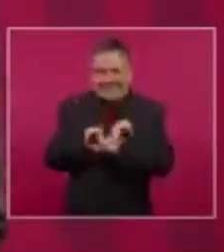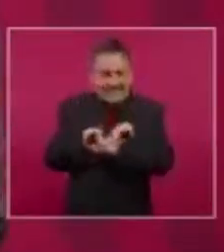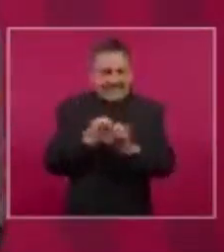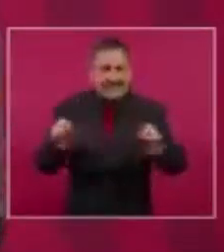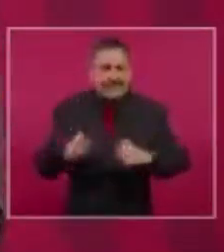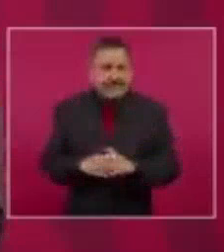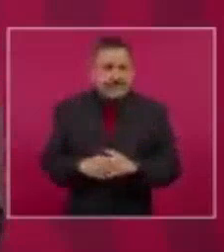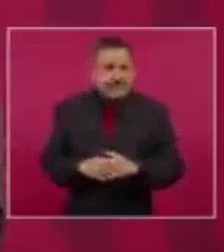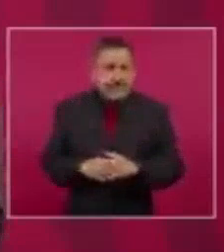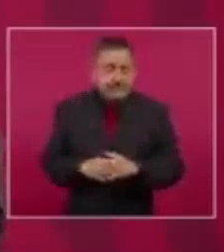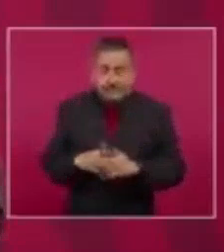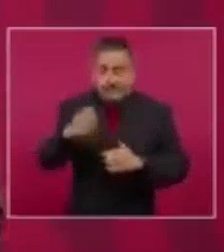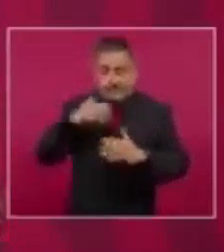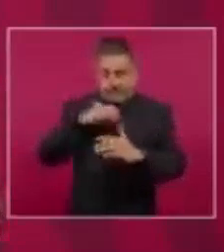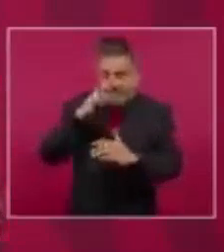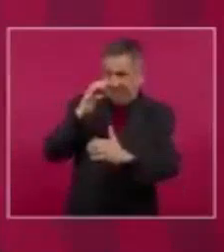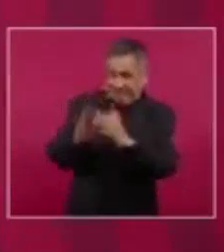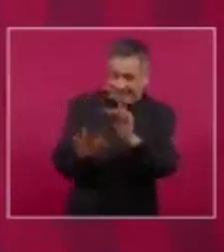Yo ya cierro